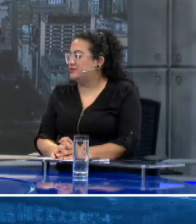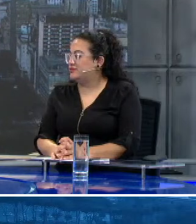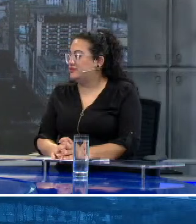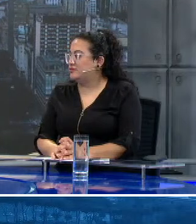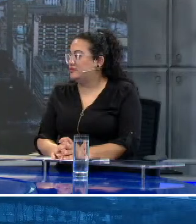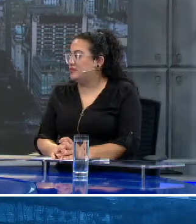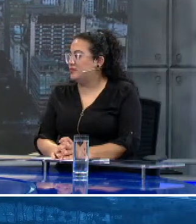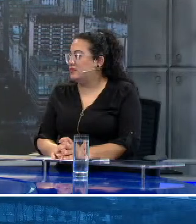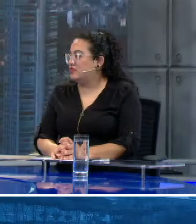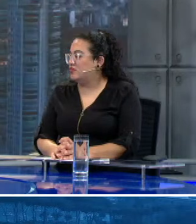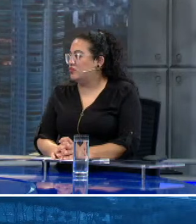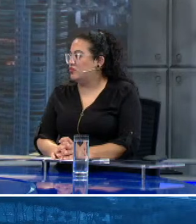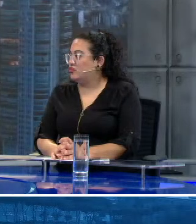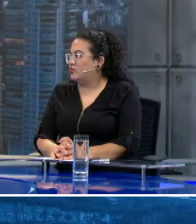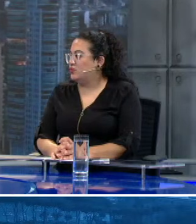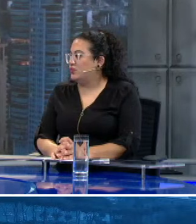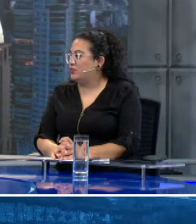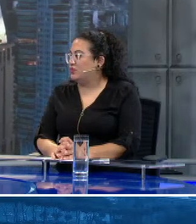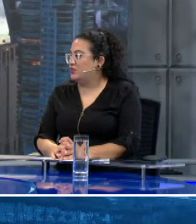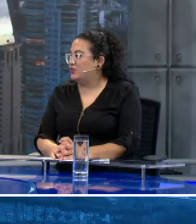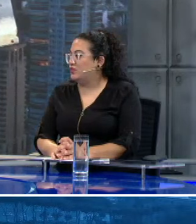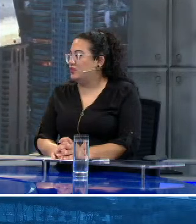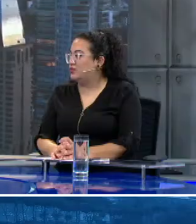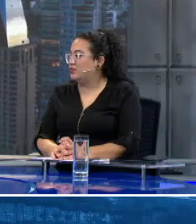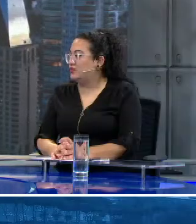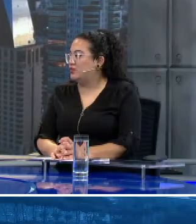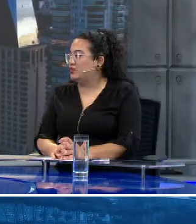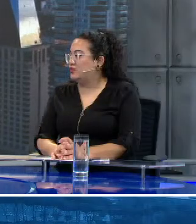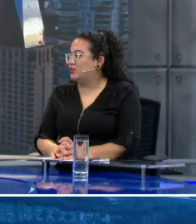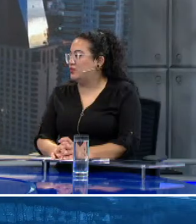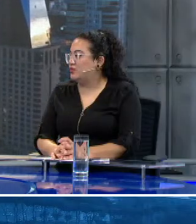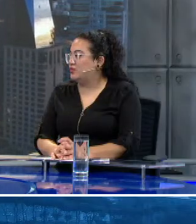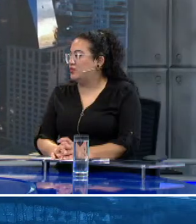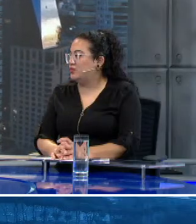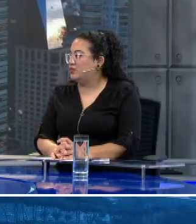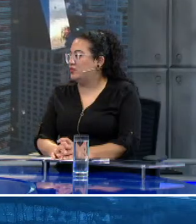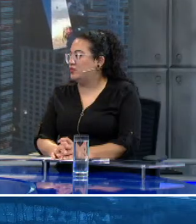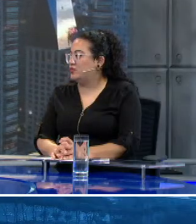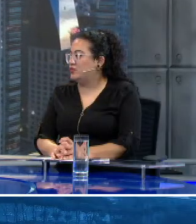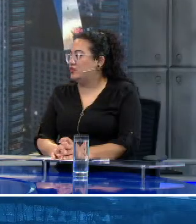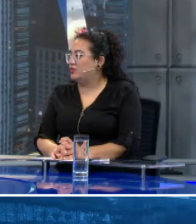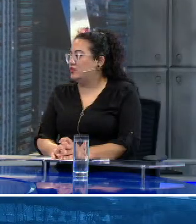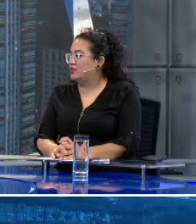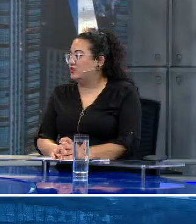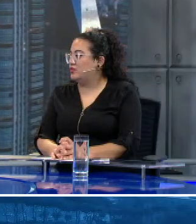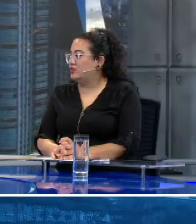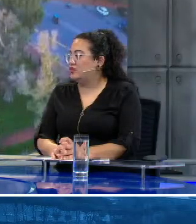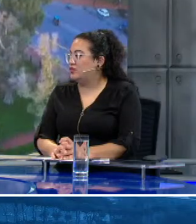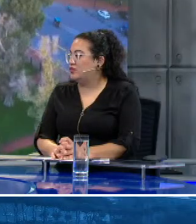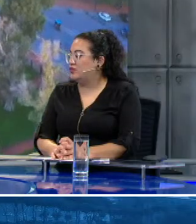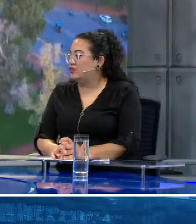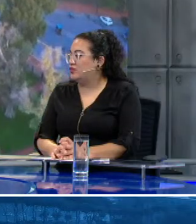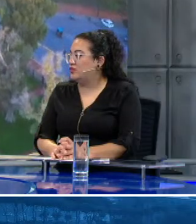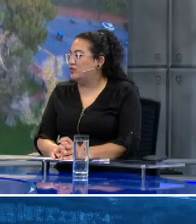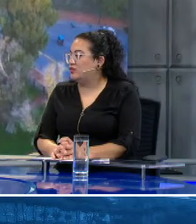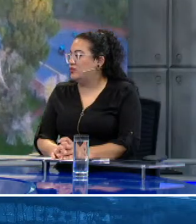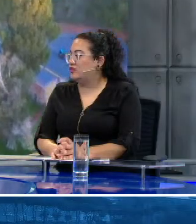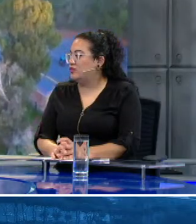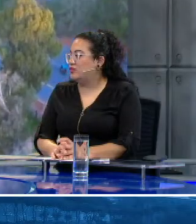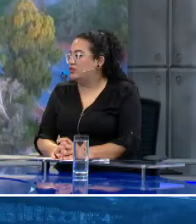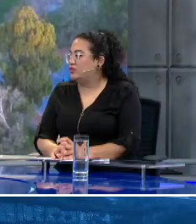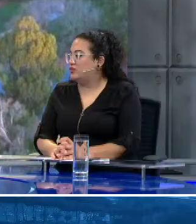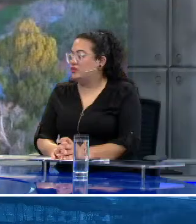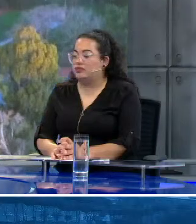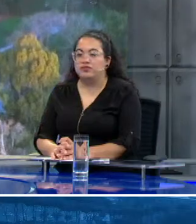era importante y tener un poquito de concordia dentro del recinto en un